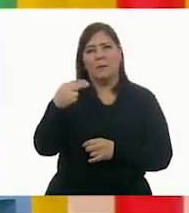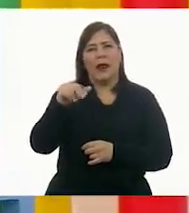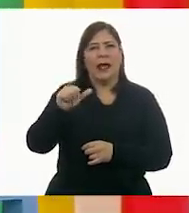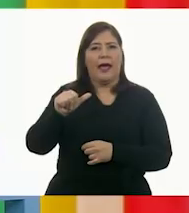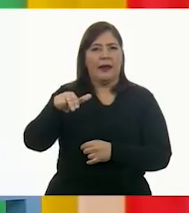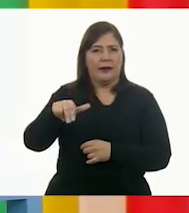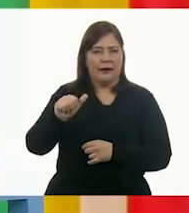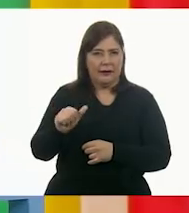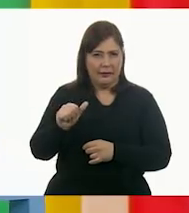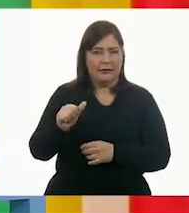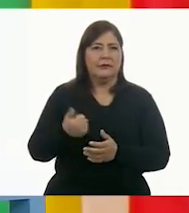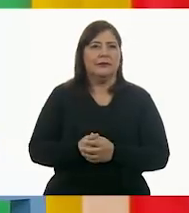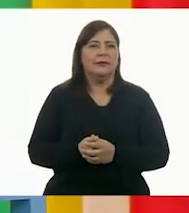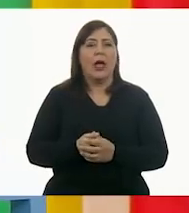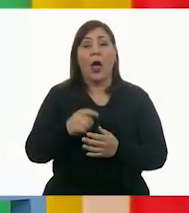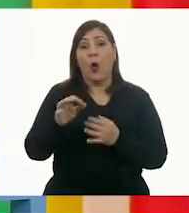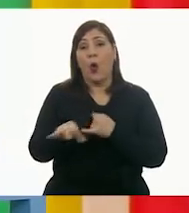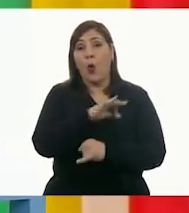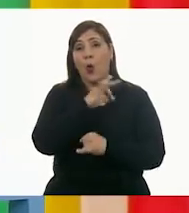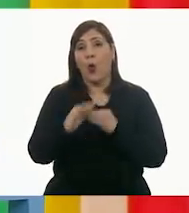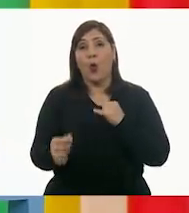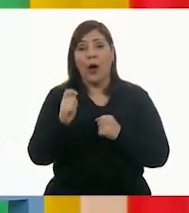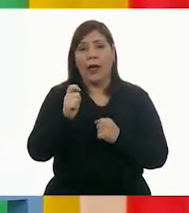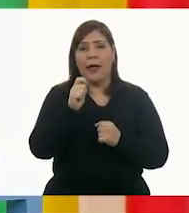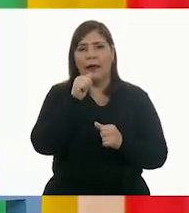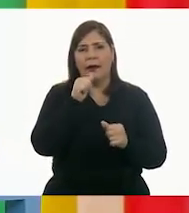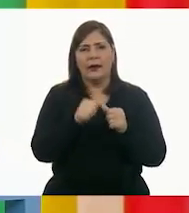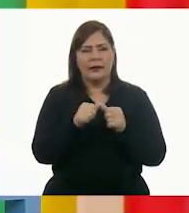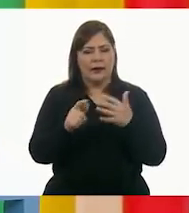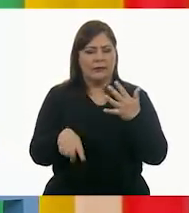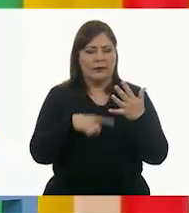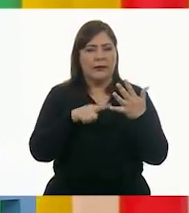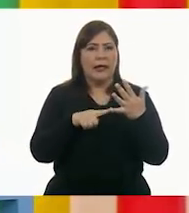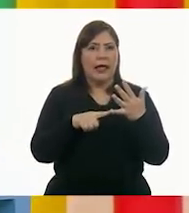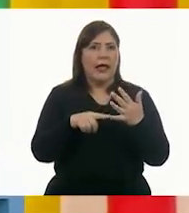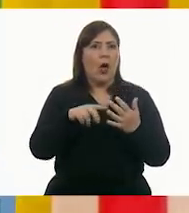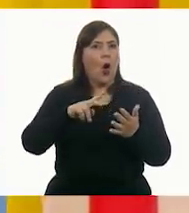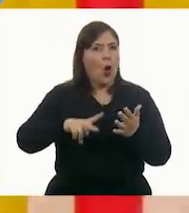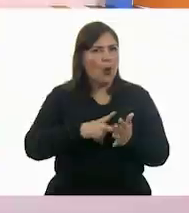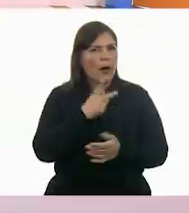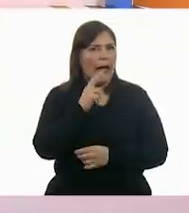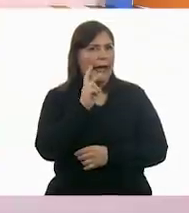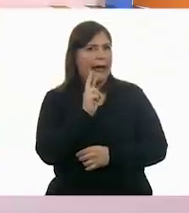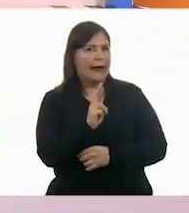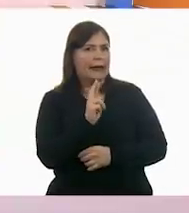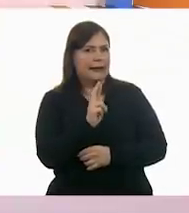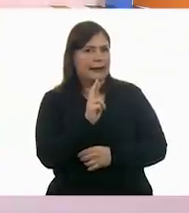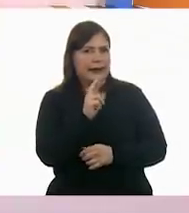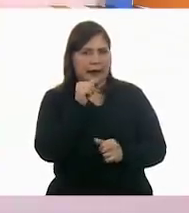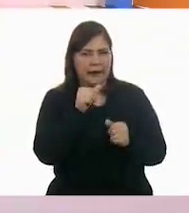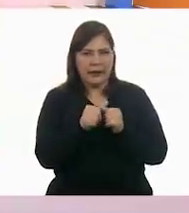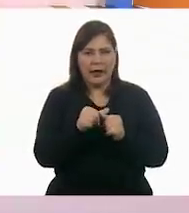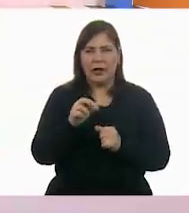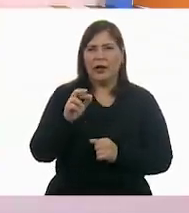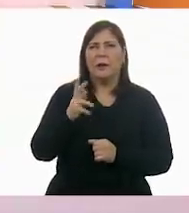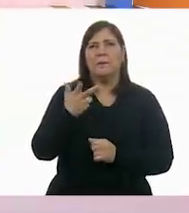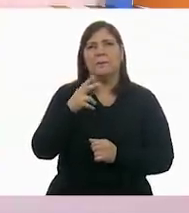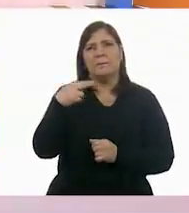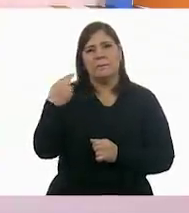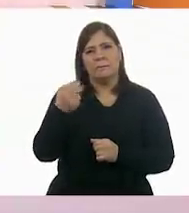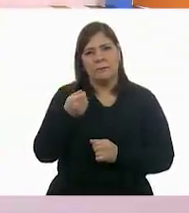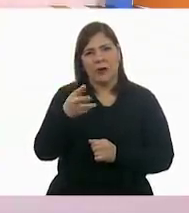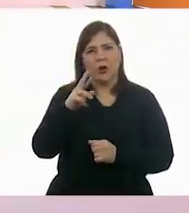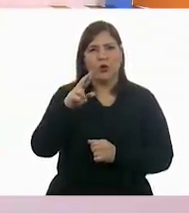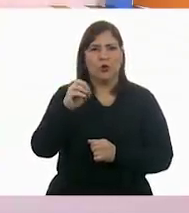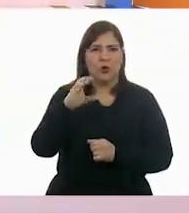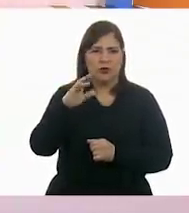nuestra última letra es ¡tin! R, otra R. De Rocío,